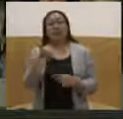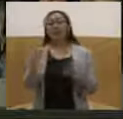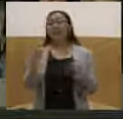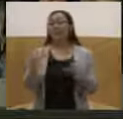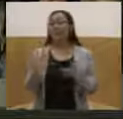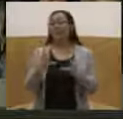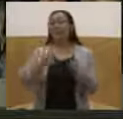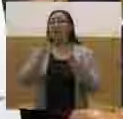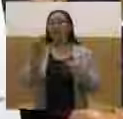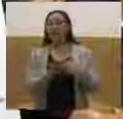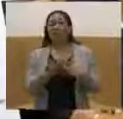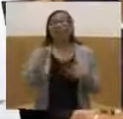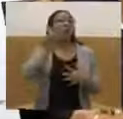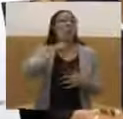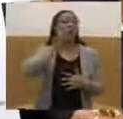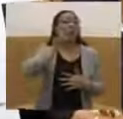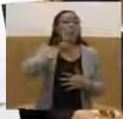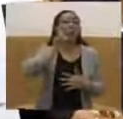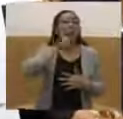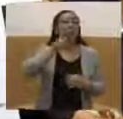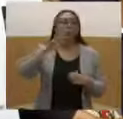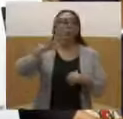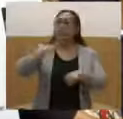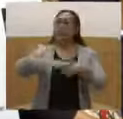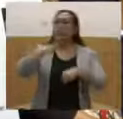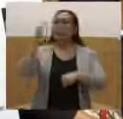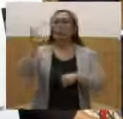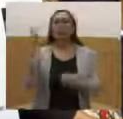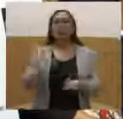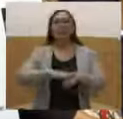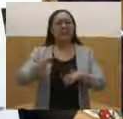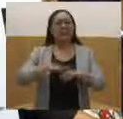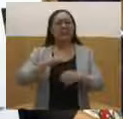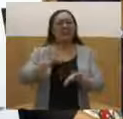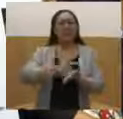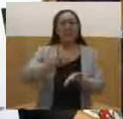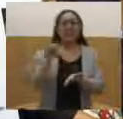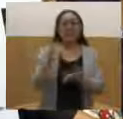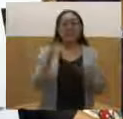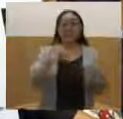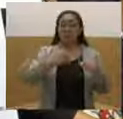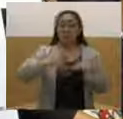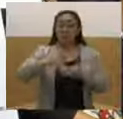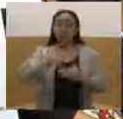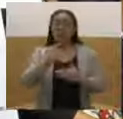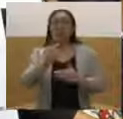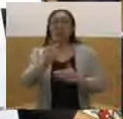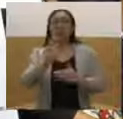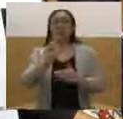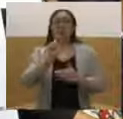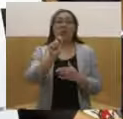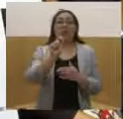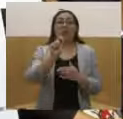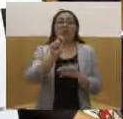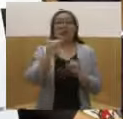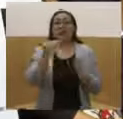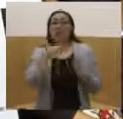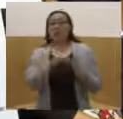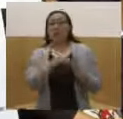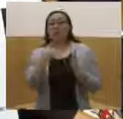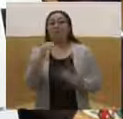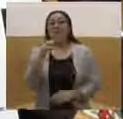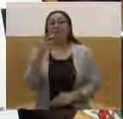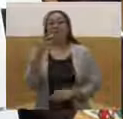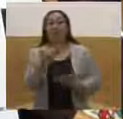cifra más alta desde que fue tipificado. Y en lo que va del 2020, ya contamos con 265